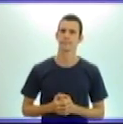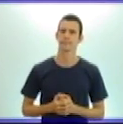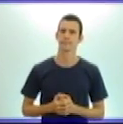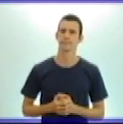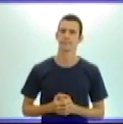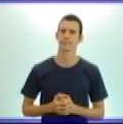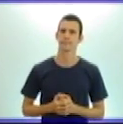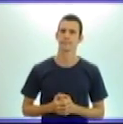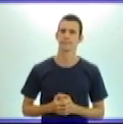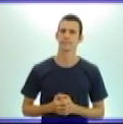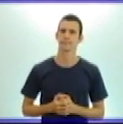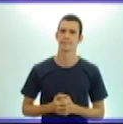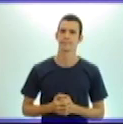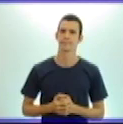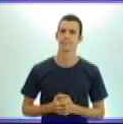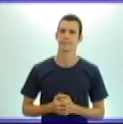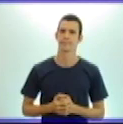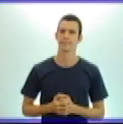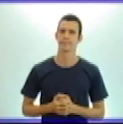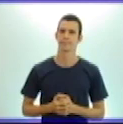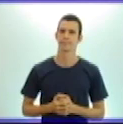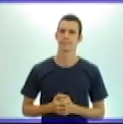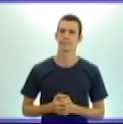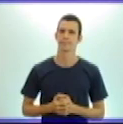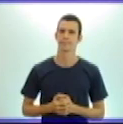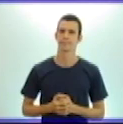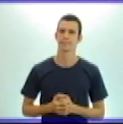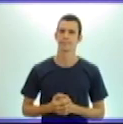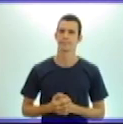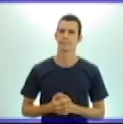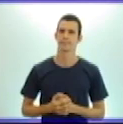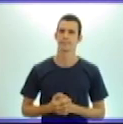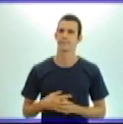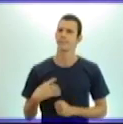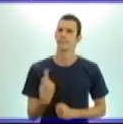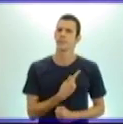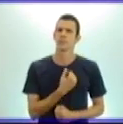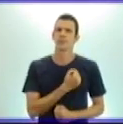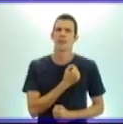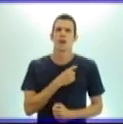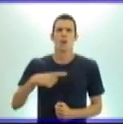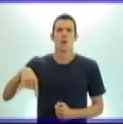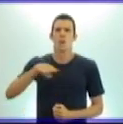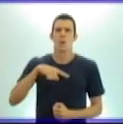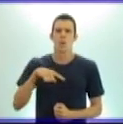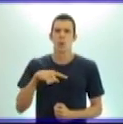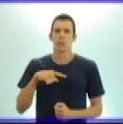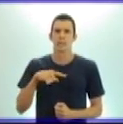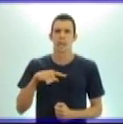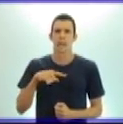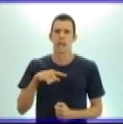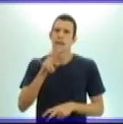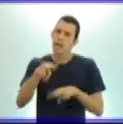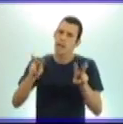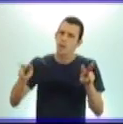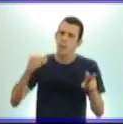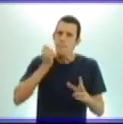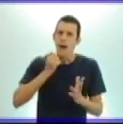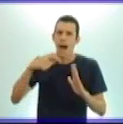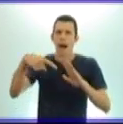pensamos que con la explicación que le vamos a dar se motiven los que no lo tienen y lo hagan. Por